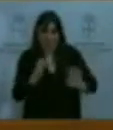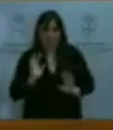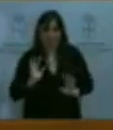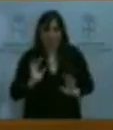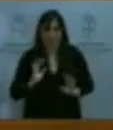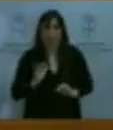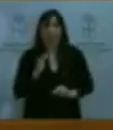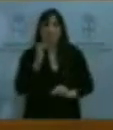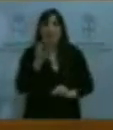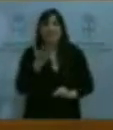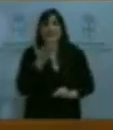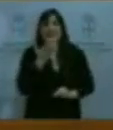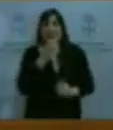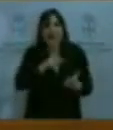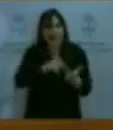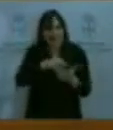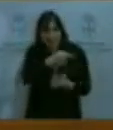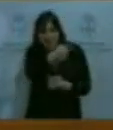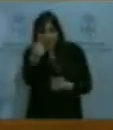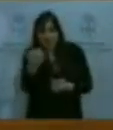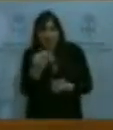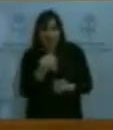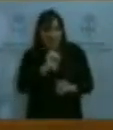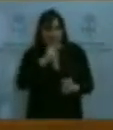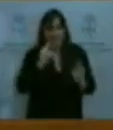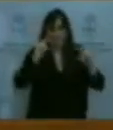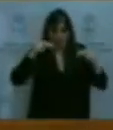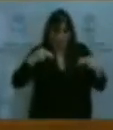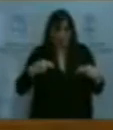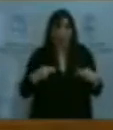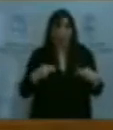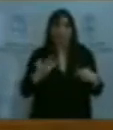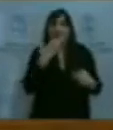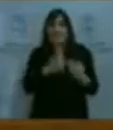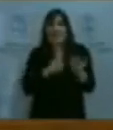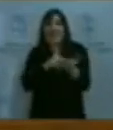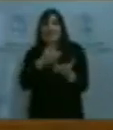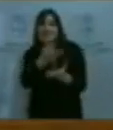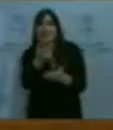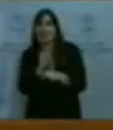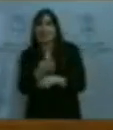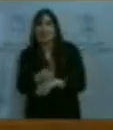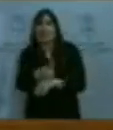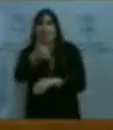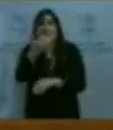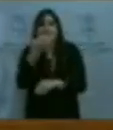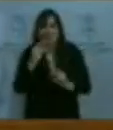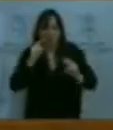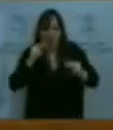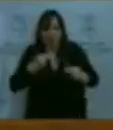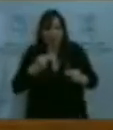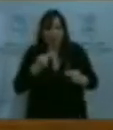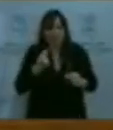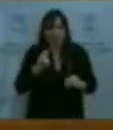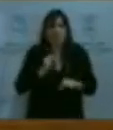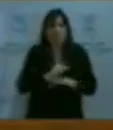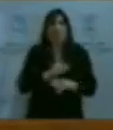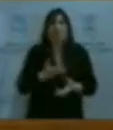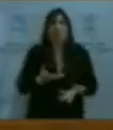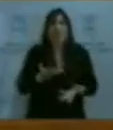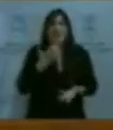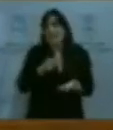primero lo suyo. Si uno exige a los demás más financiación, primero tiene que mirar lo que invierte él. Si uno exige que el Gobierno de la Nación invierta